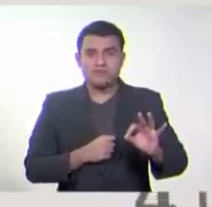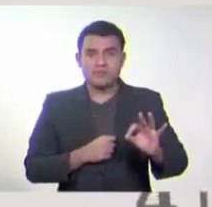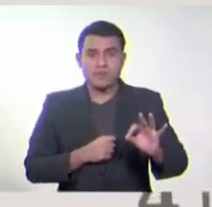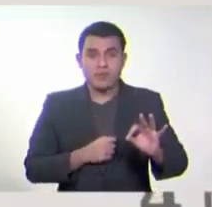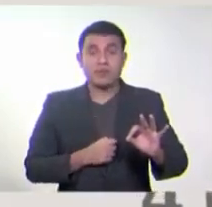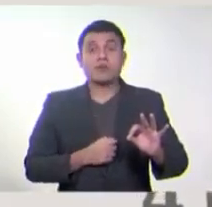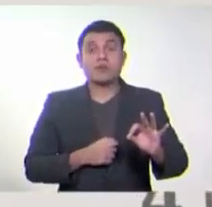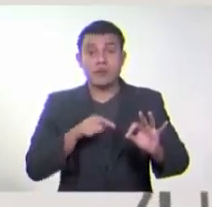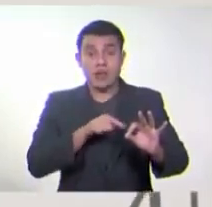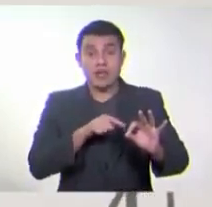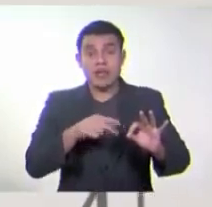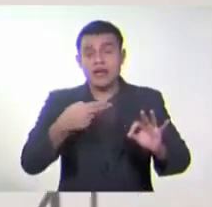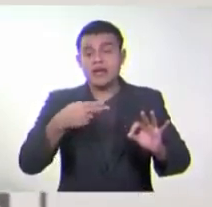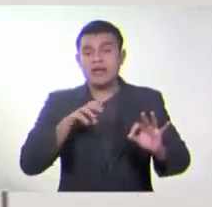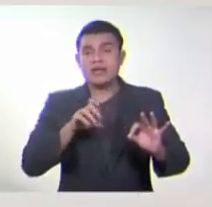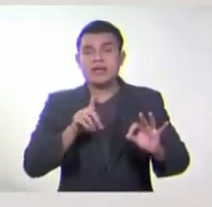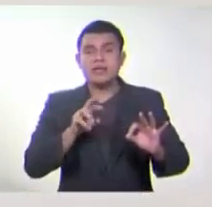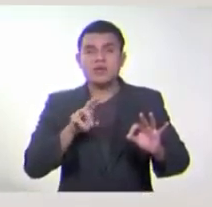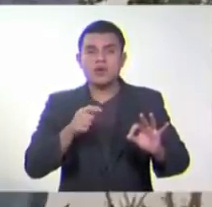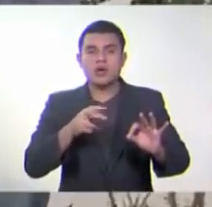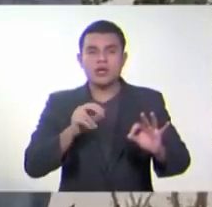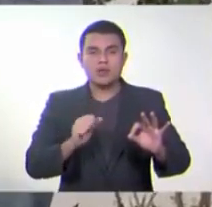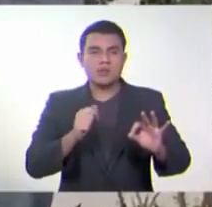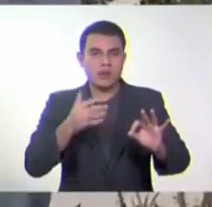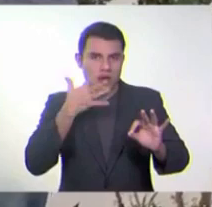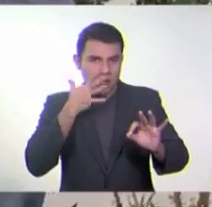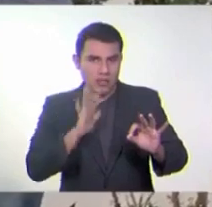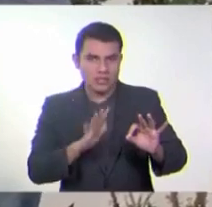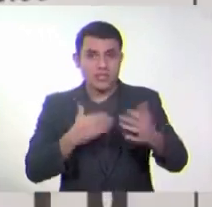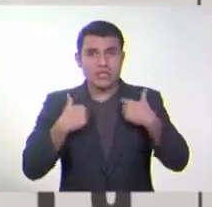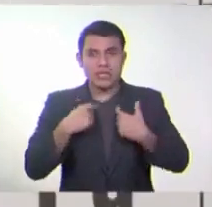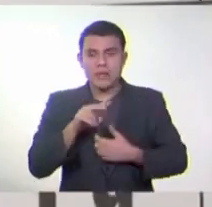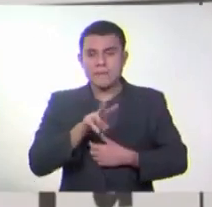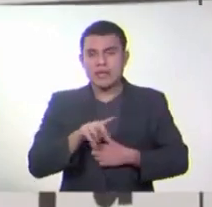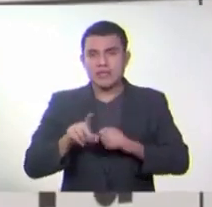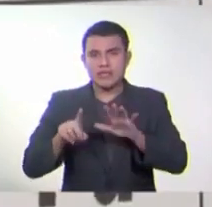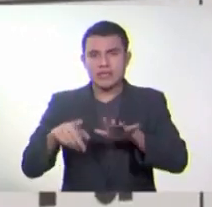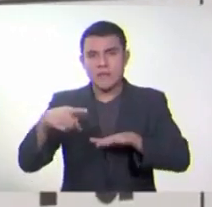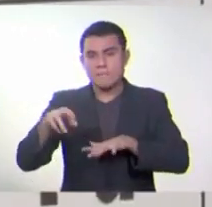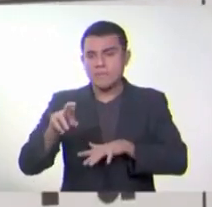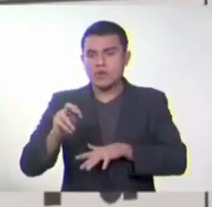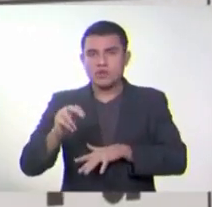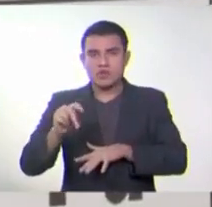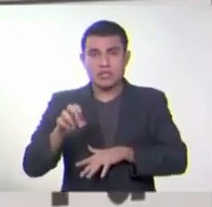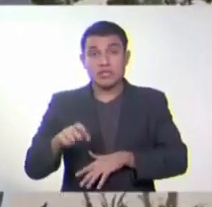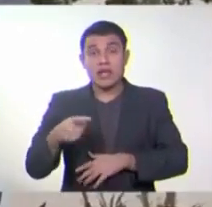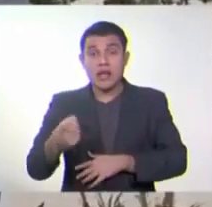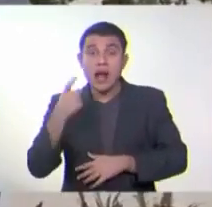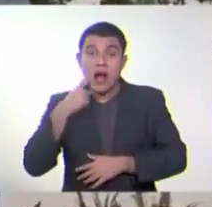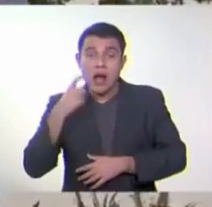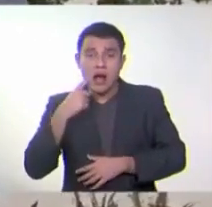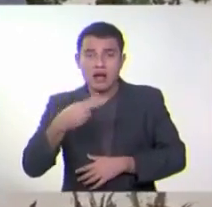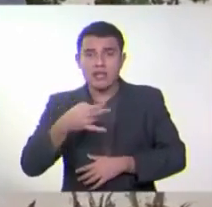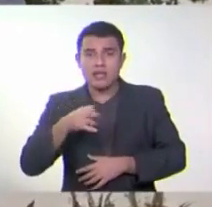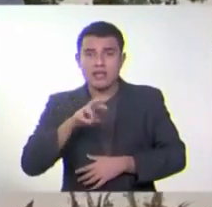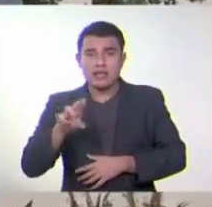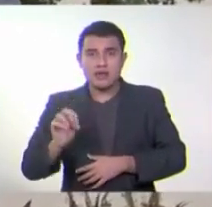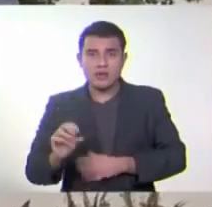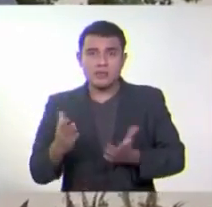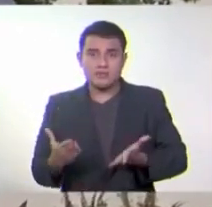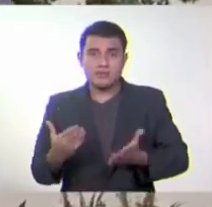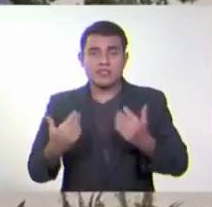es el hidrógeno. Pero si tiene 26 protones, es el hierro. Ahora, si